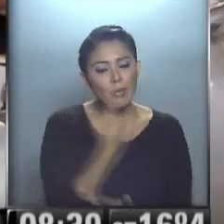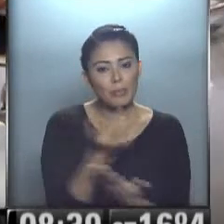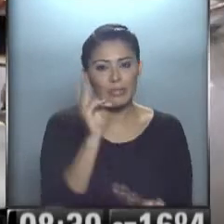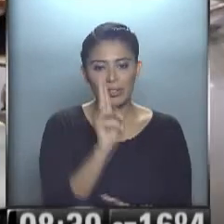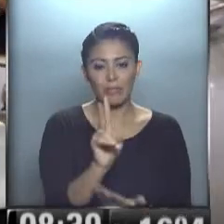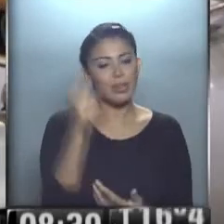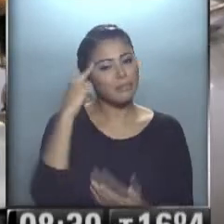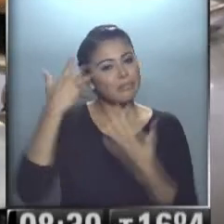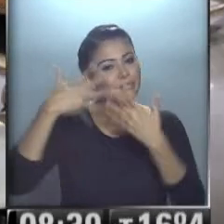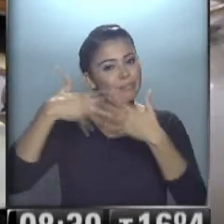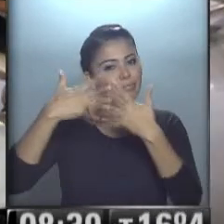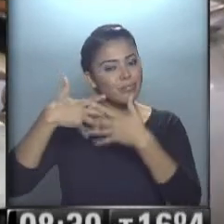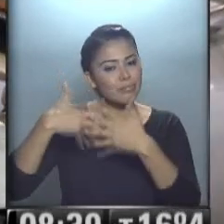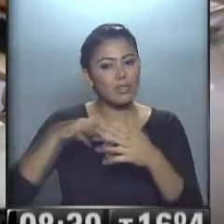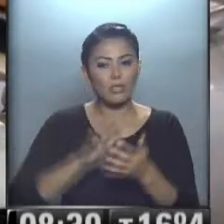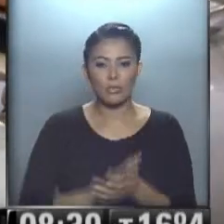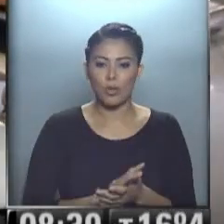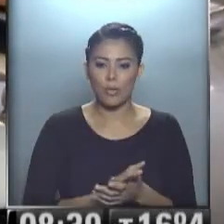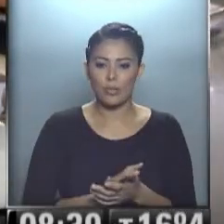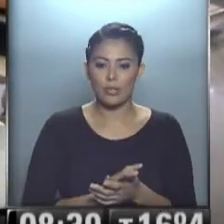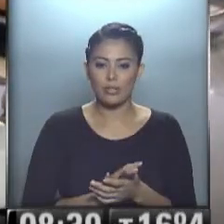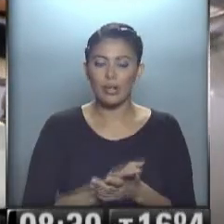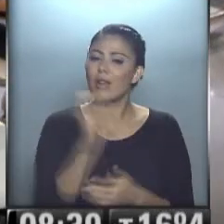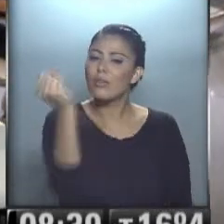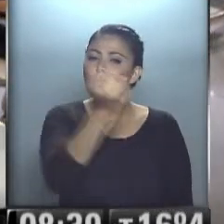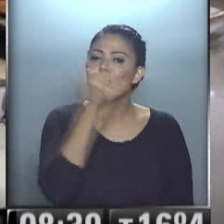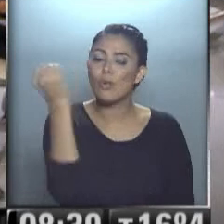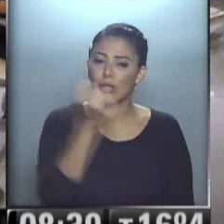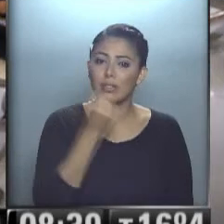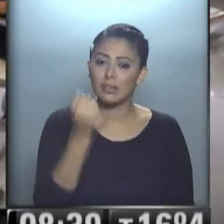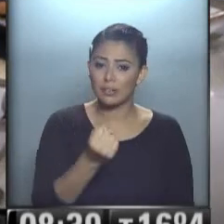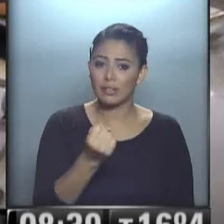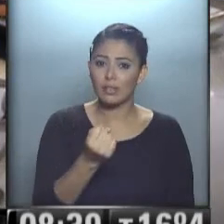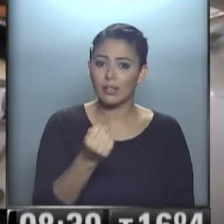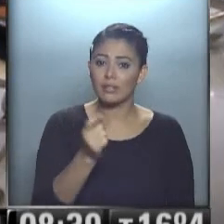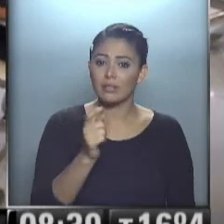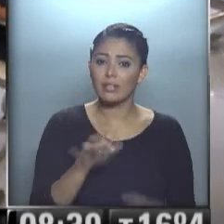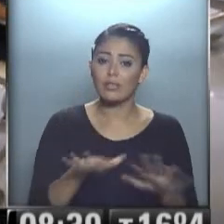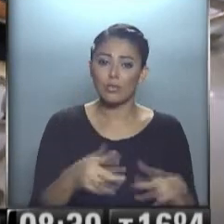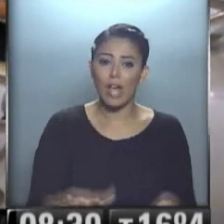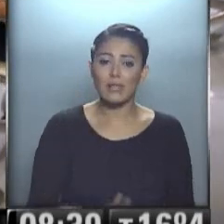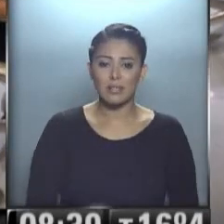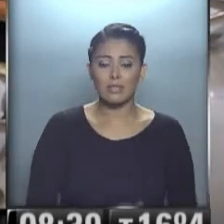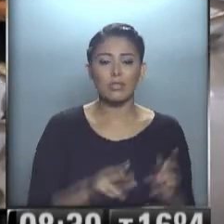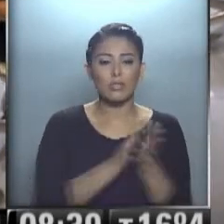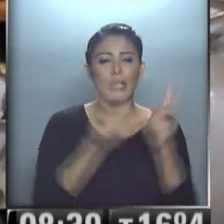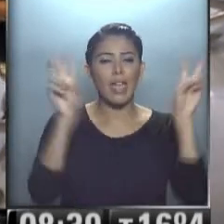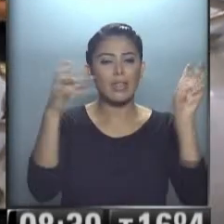y reflexionar acerca de esto, la importancia que se tiene en este tipo de cosas, ¿no? Con el